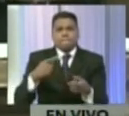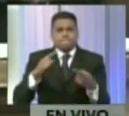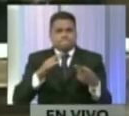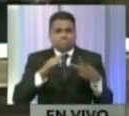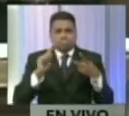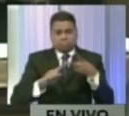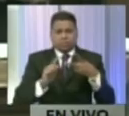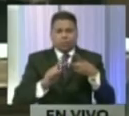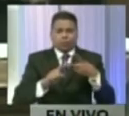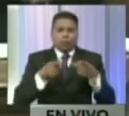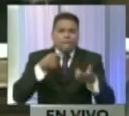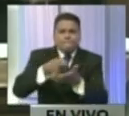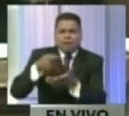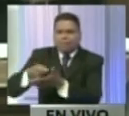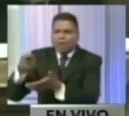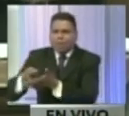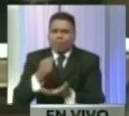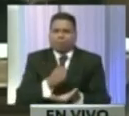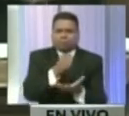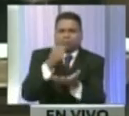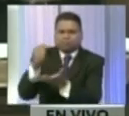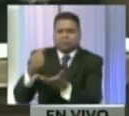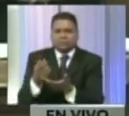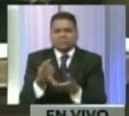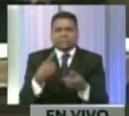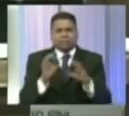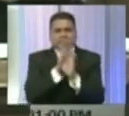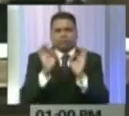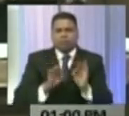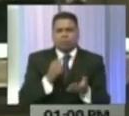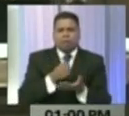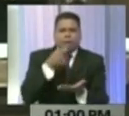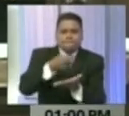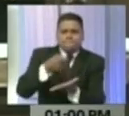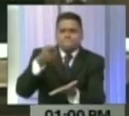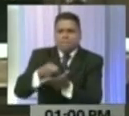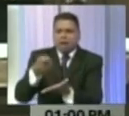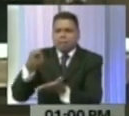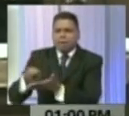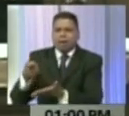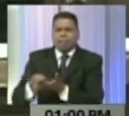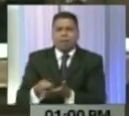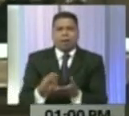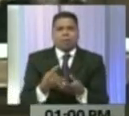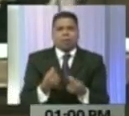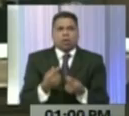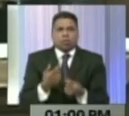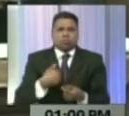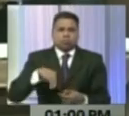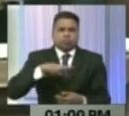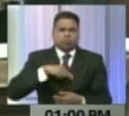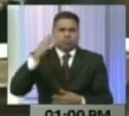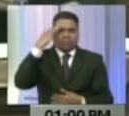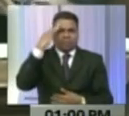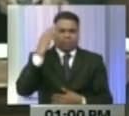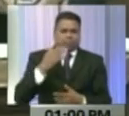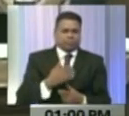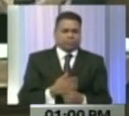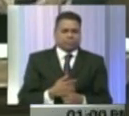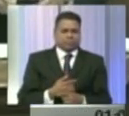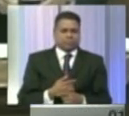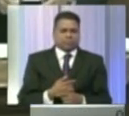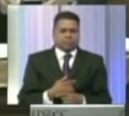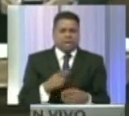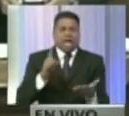Con muchos. Hay distintas maneras de. ¿Saben? Y así como lo saben ustedes, nosotros también lo sabemos.